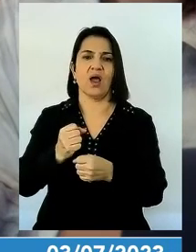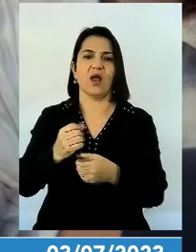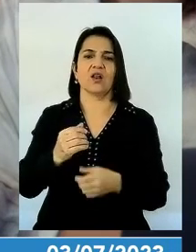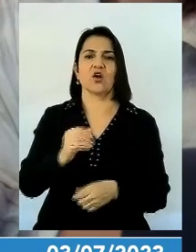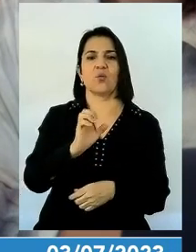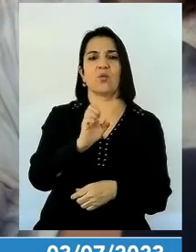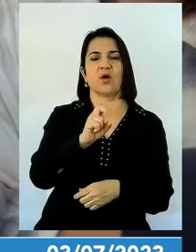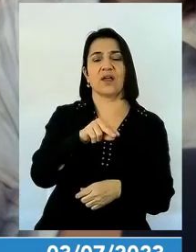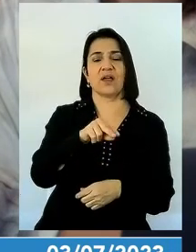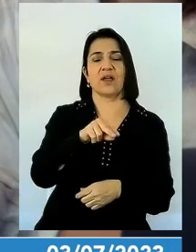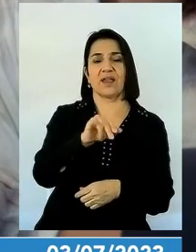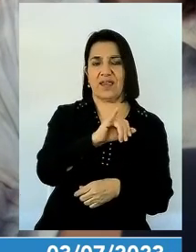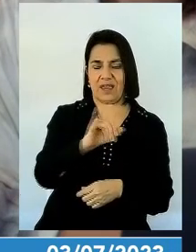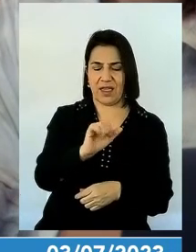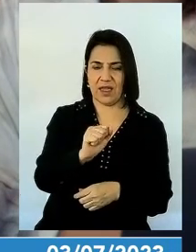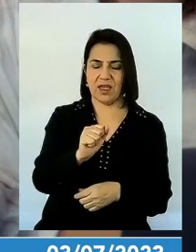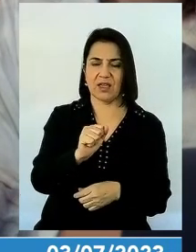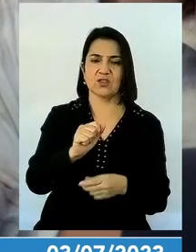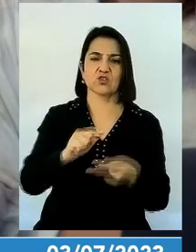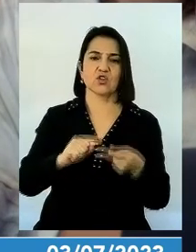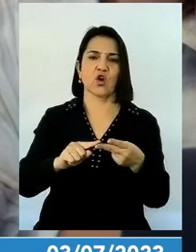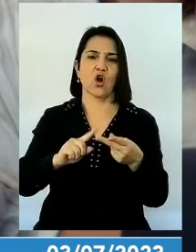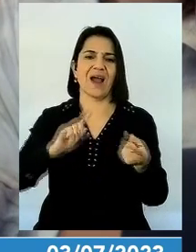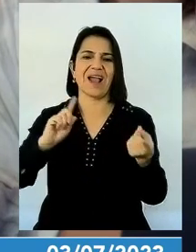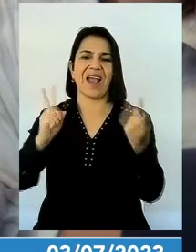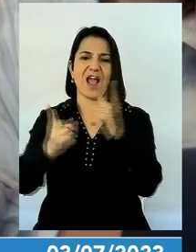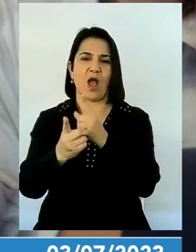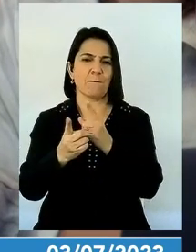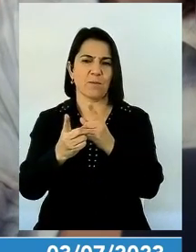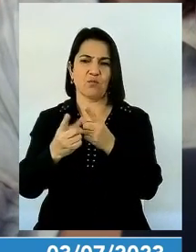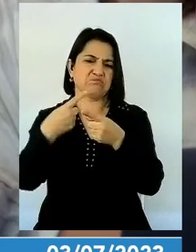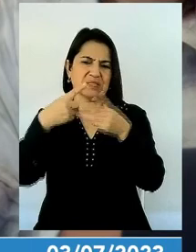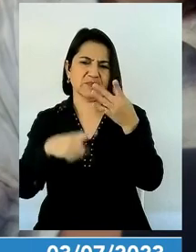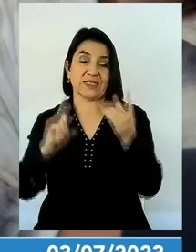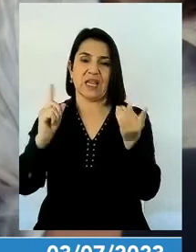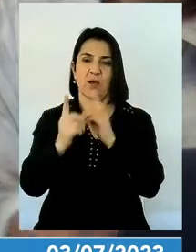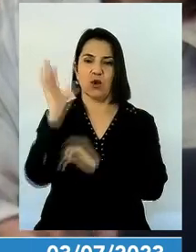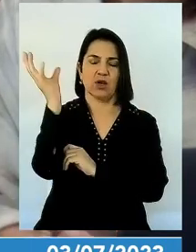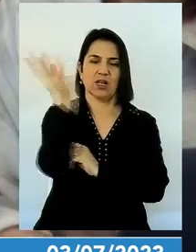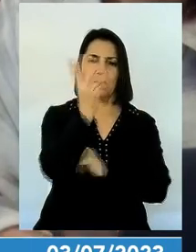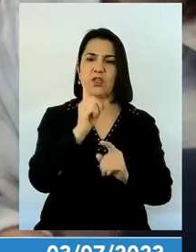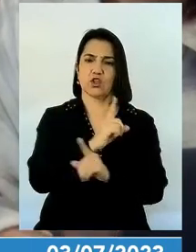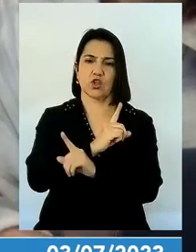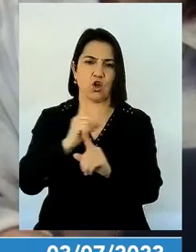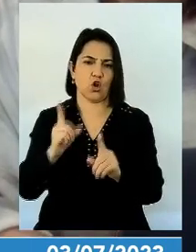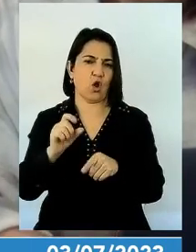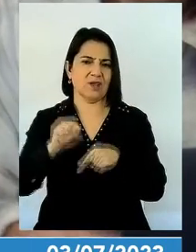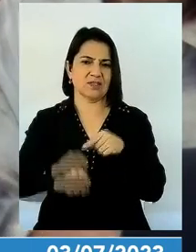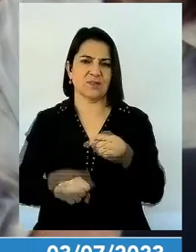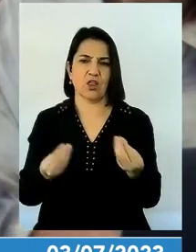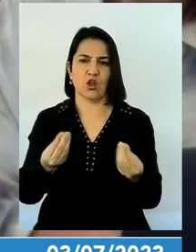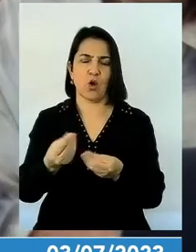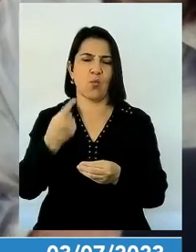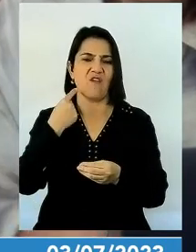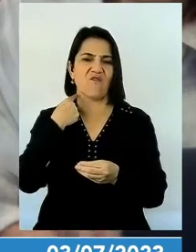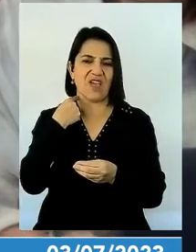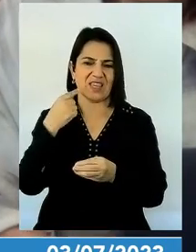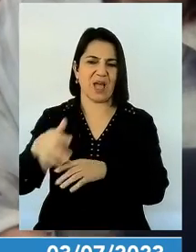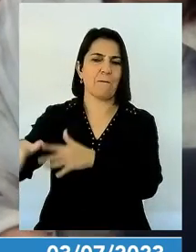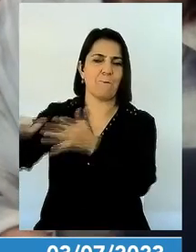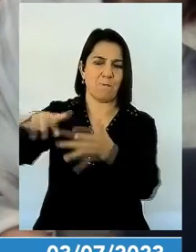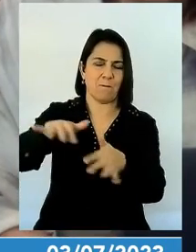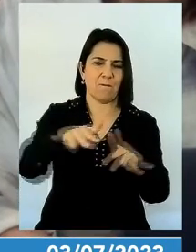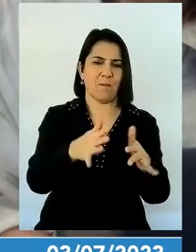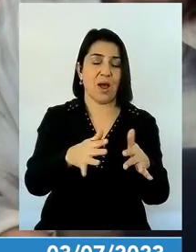interradicales o el cambio climático no están siendo considerados en cómo afectan los ecosistemas marinos. Por lo tanto, la Sociedad Chilena de Ciencias del